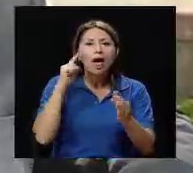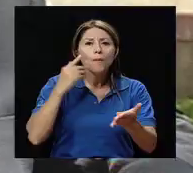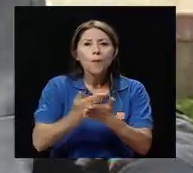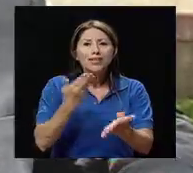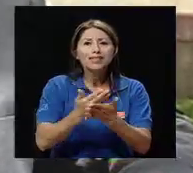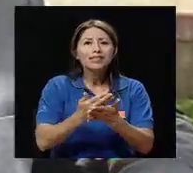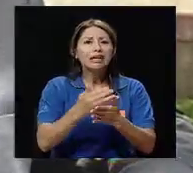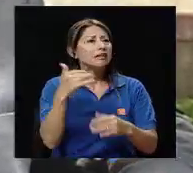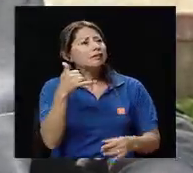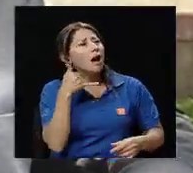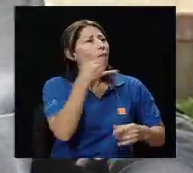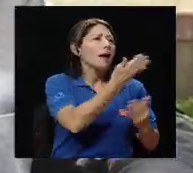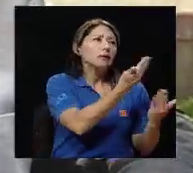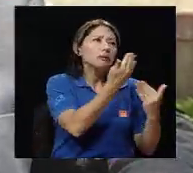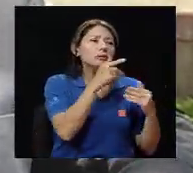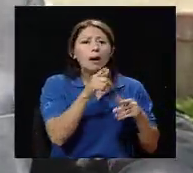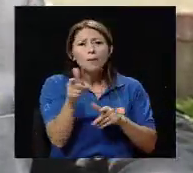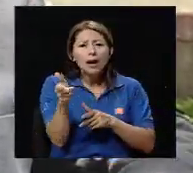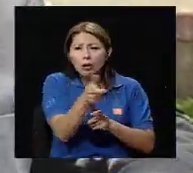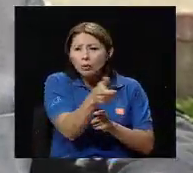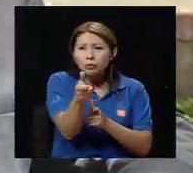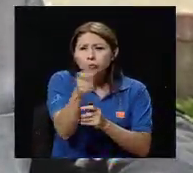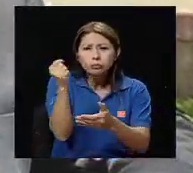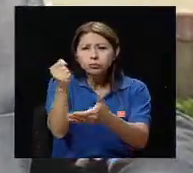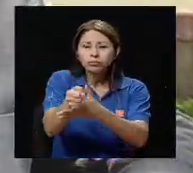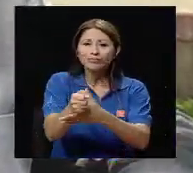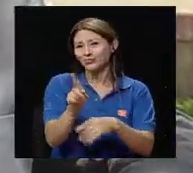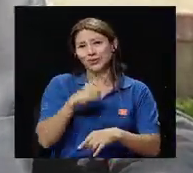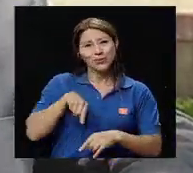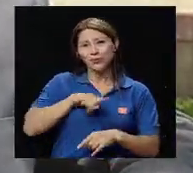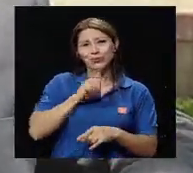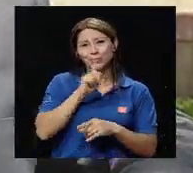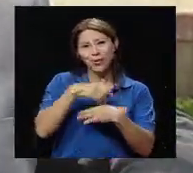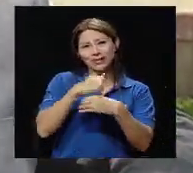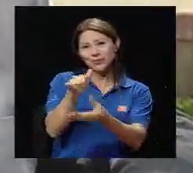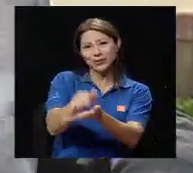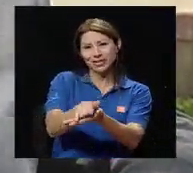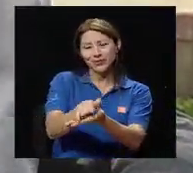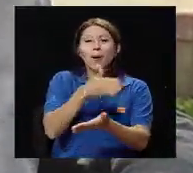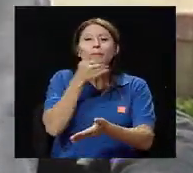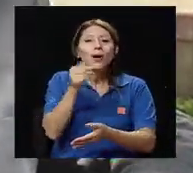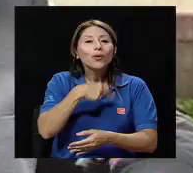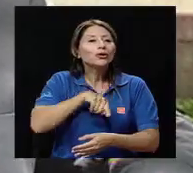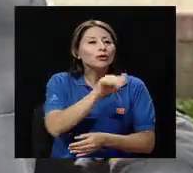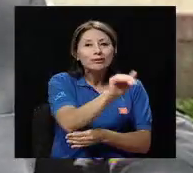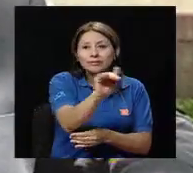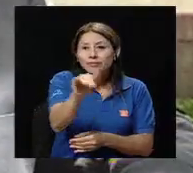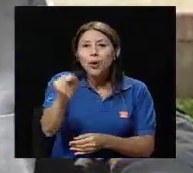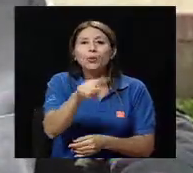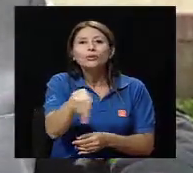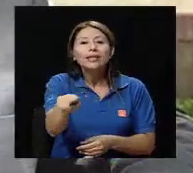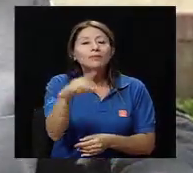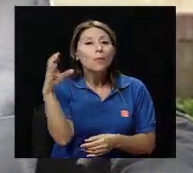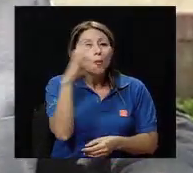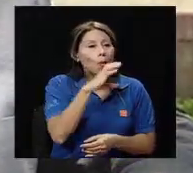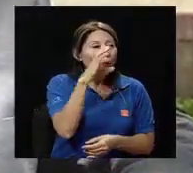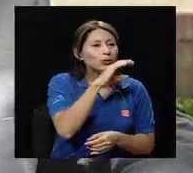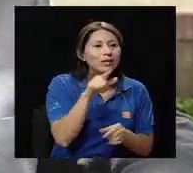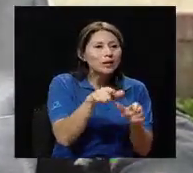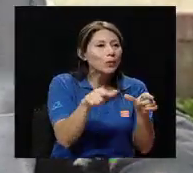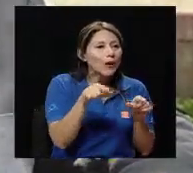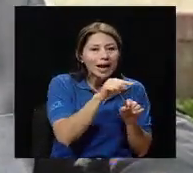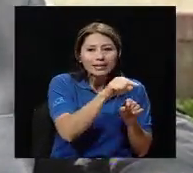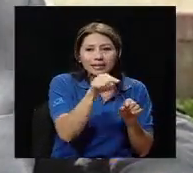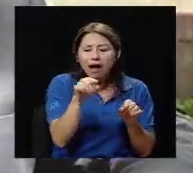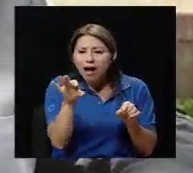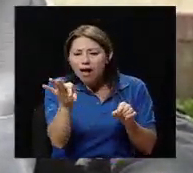lo estamos haciendo, y más bien mandamos notas aclaratorias que busquen sitios, muestras, posibles criaderos y que se